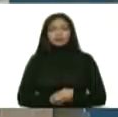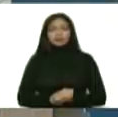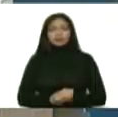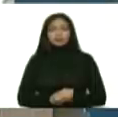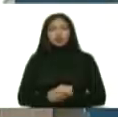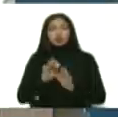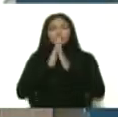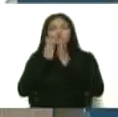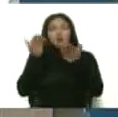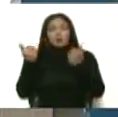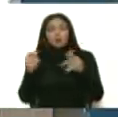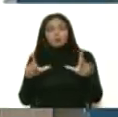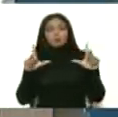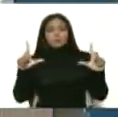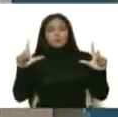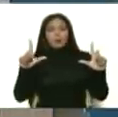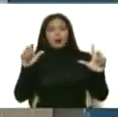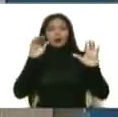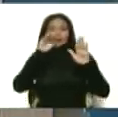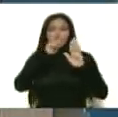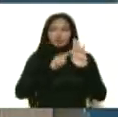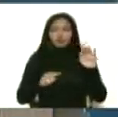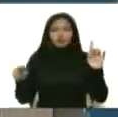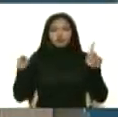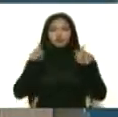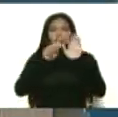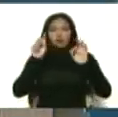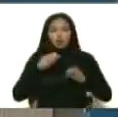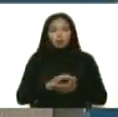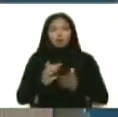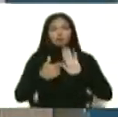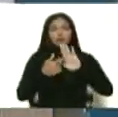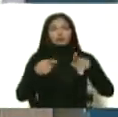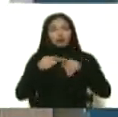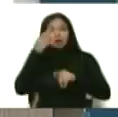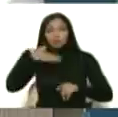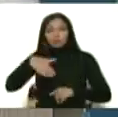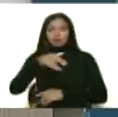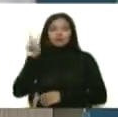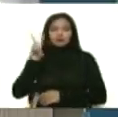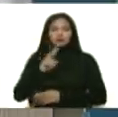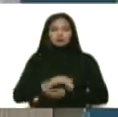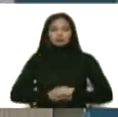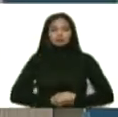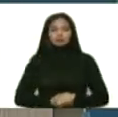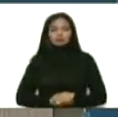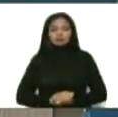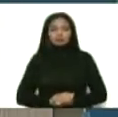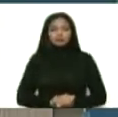la lámina de el aplanamiento de la curva, para mostrárselo al pueblo de Venezuela.